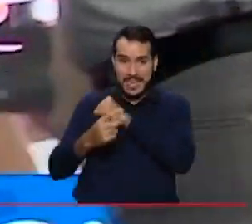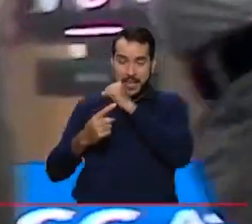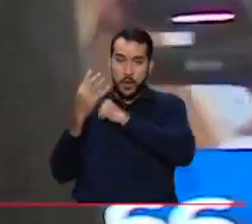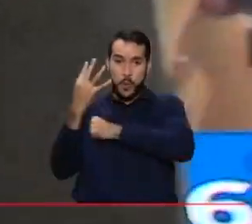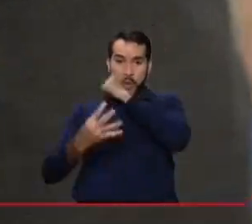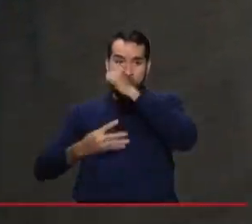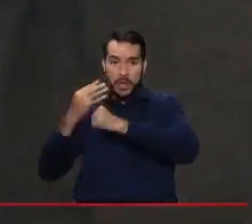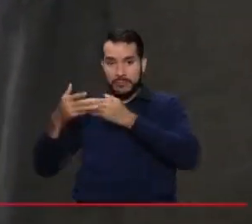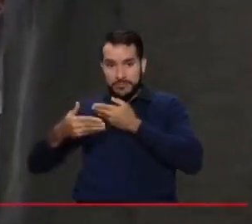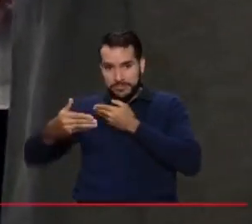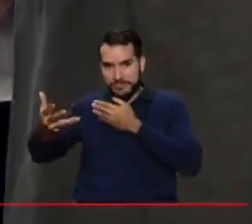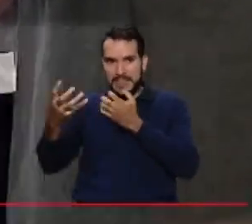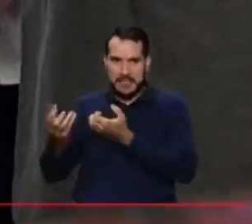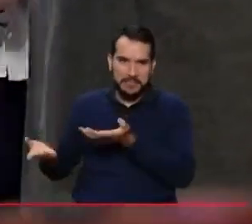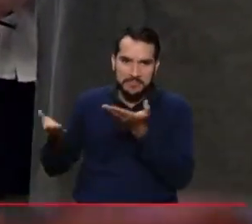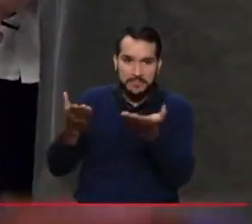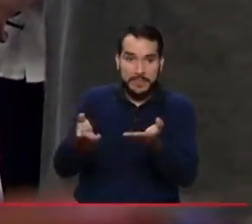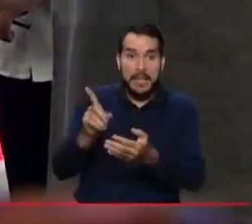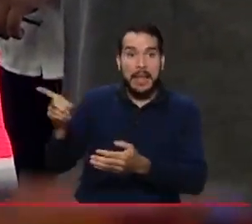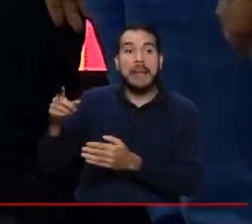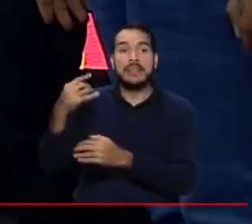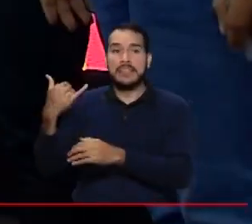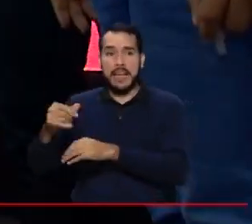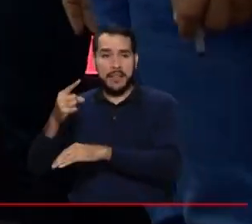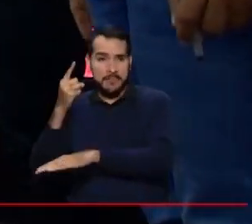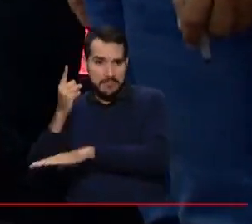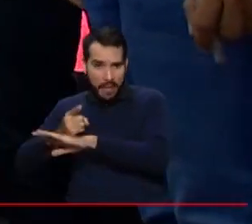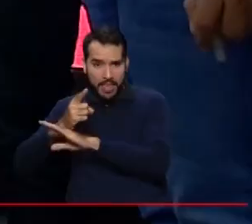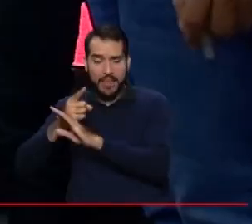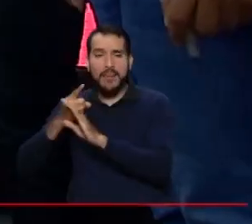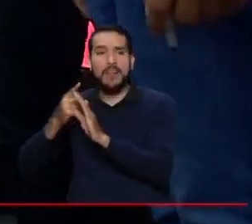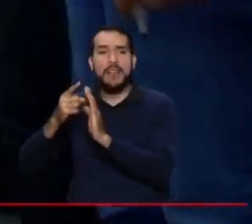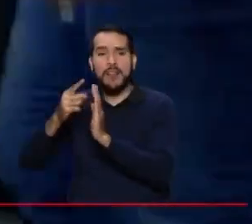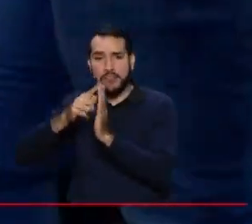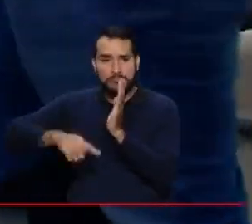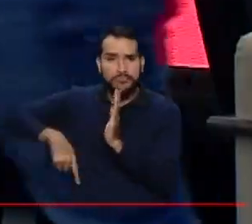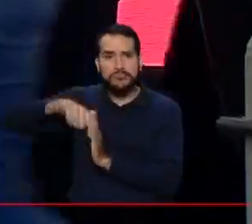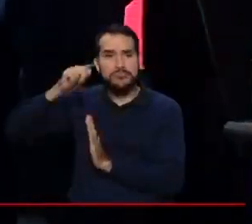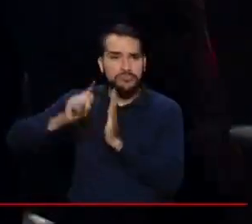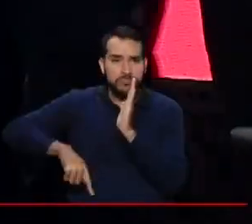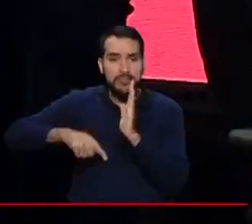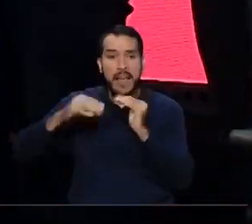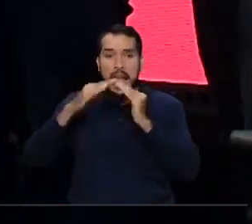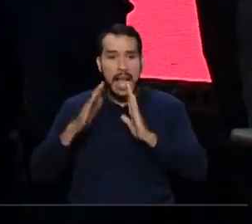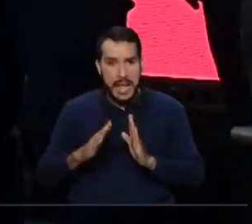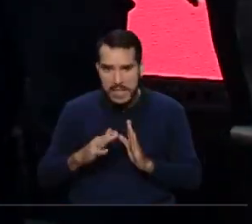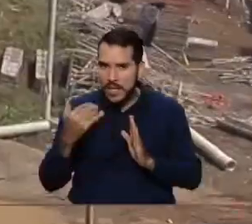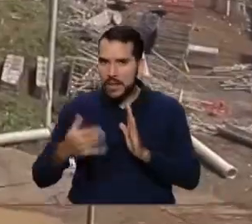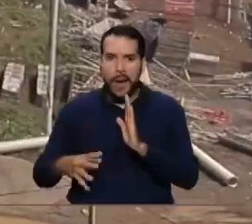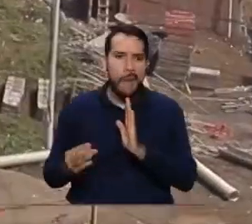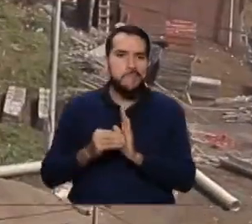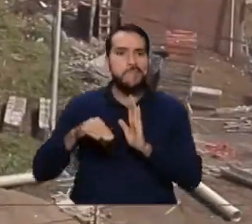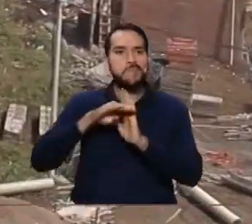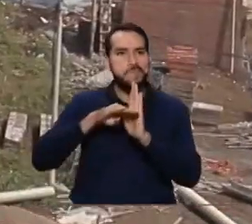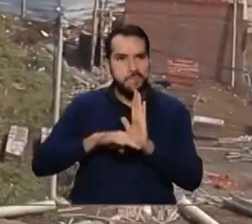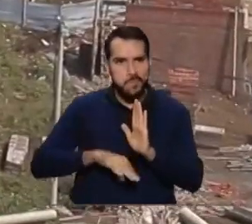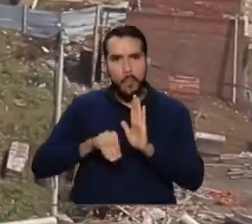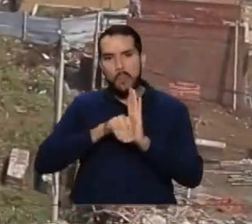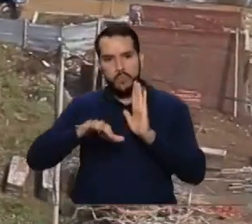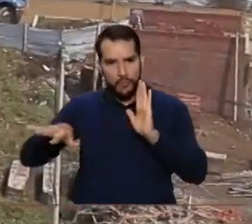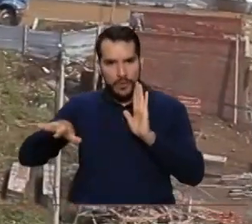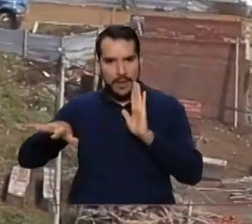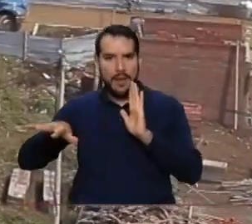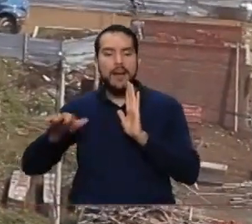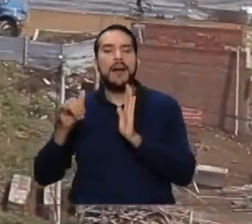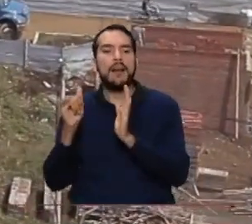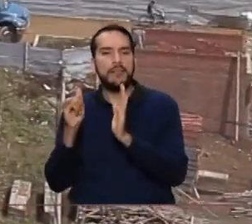a la aprobación de una ordenanza, la vivienda es ahora una política pública en el Valle del Cauca y lo está haciendo también en los municipios donde los consejos la